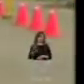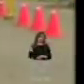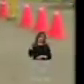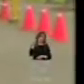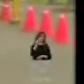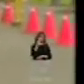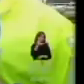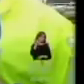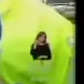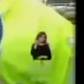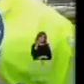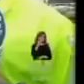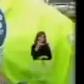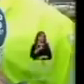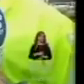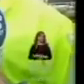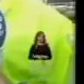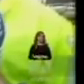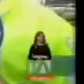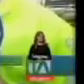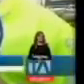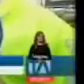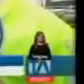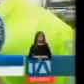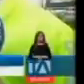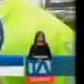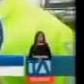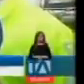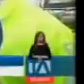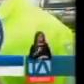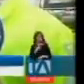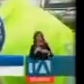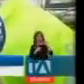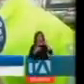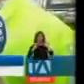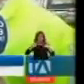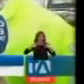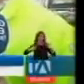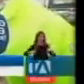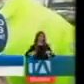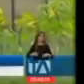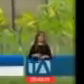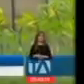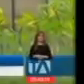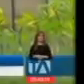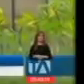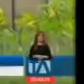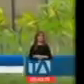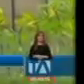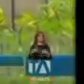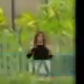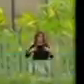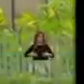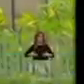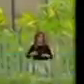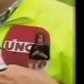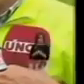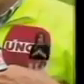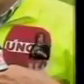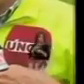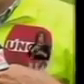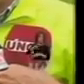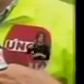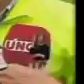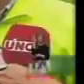varias puñaladas. El cuerpo presenta varios cortes producidos por una arma cortopunzante. Cerca del cuerpo incluso estaban las armas.